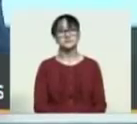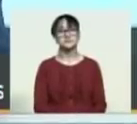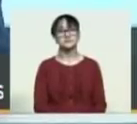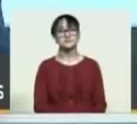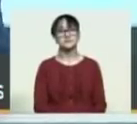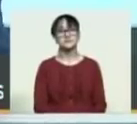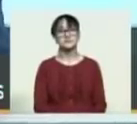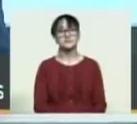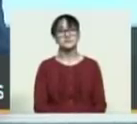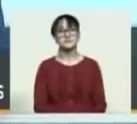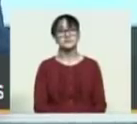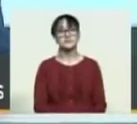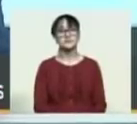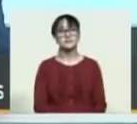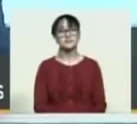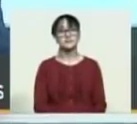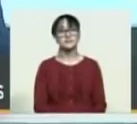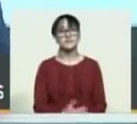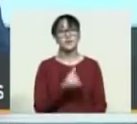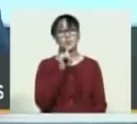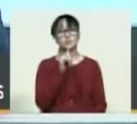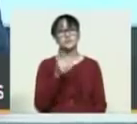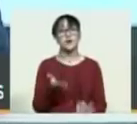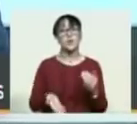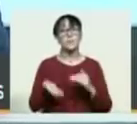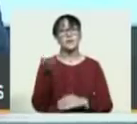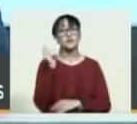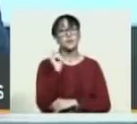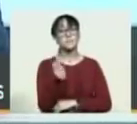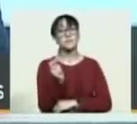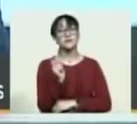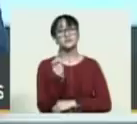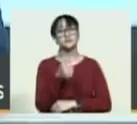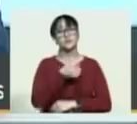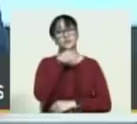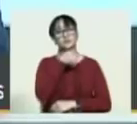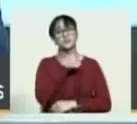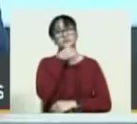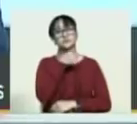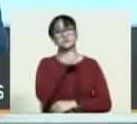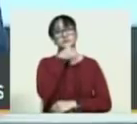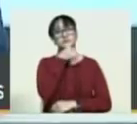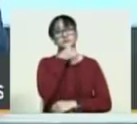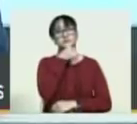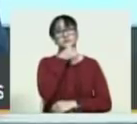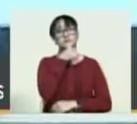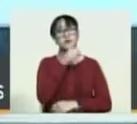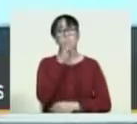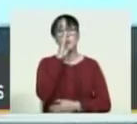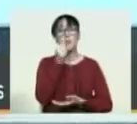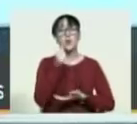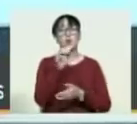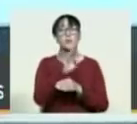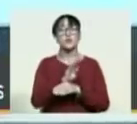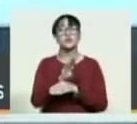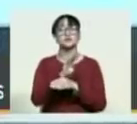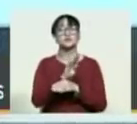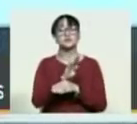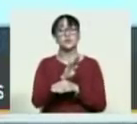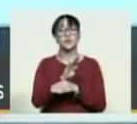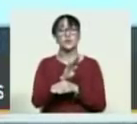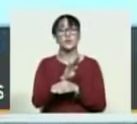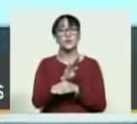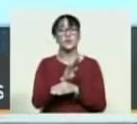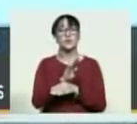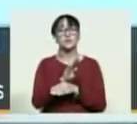Igualmente, quiero anunciar el aumento de las pensiones y del bono de protección contra la guerra